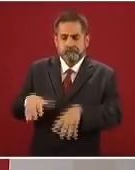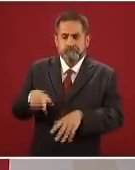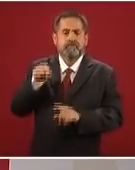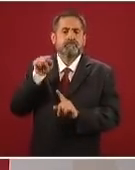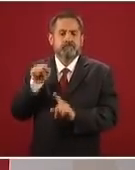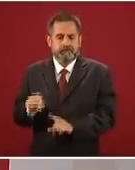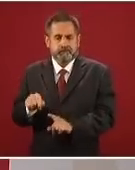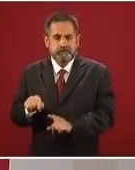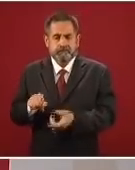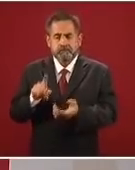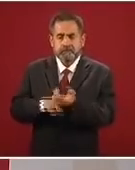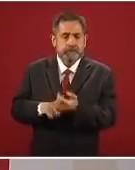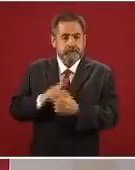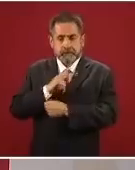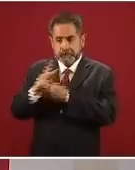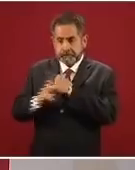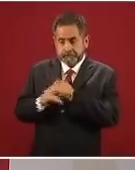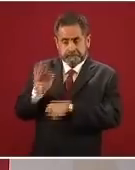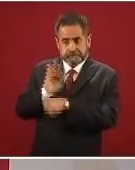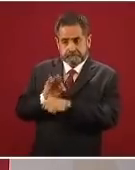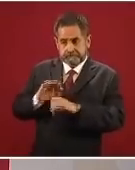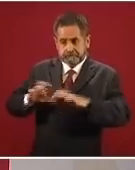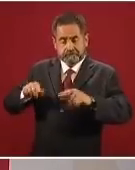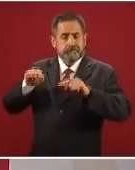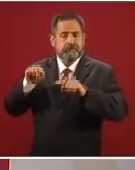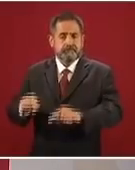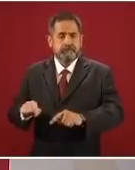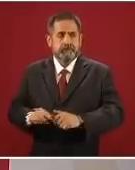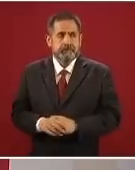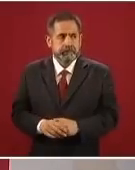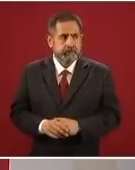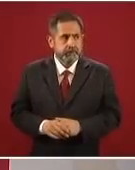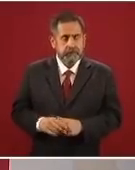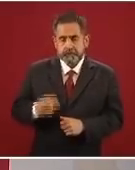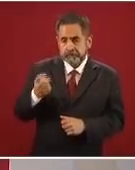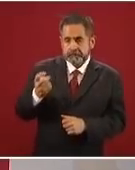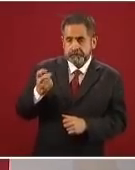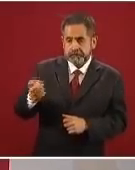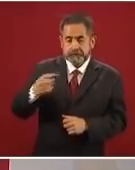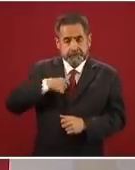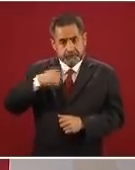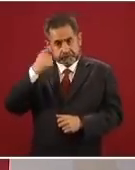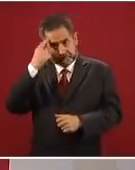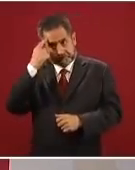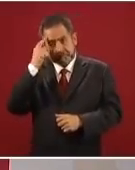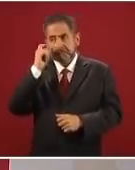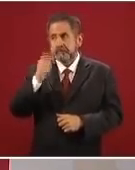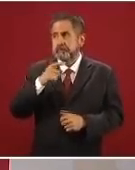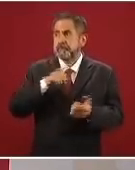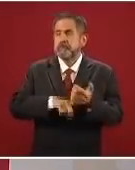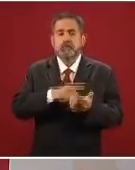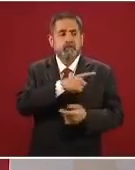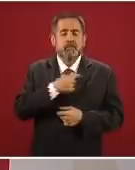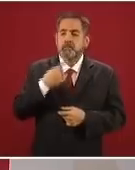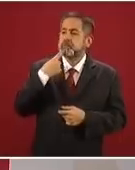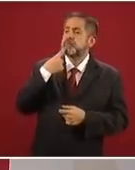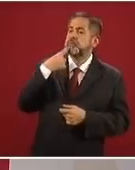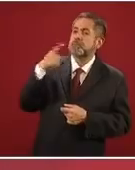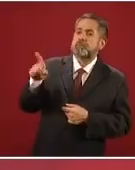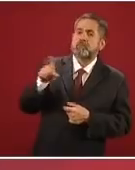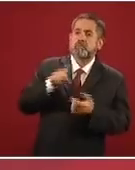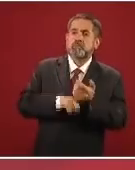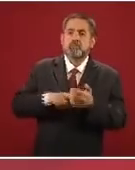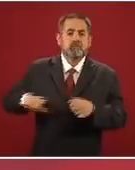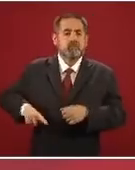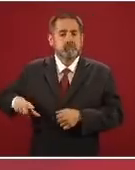cotidianas y del país como víctima. En razón de ello, y gracias a una denuncia que presentó el